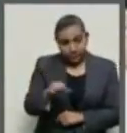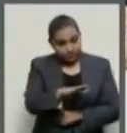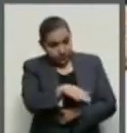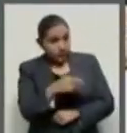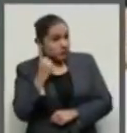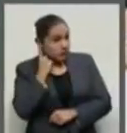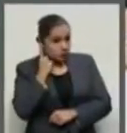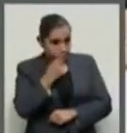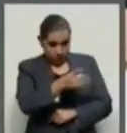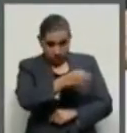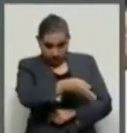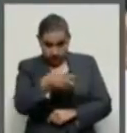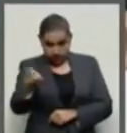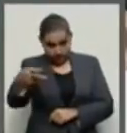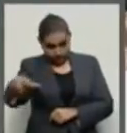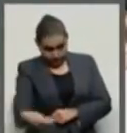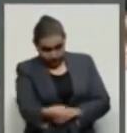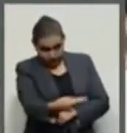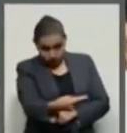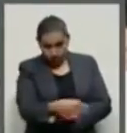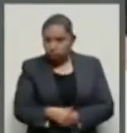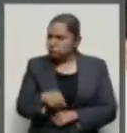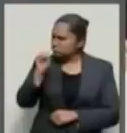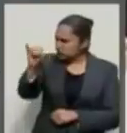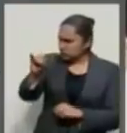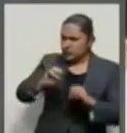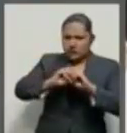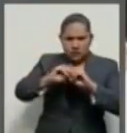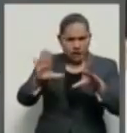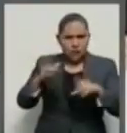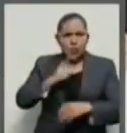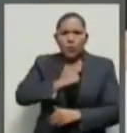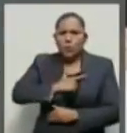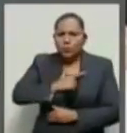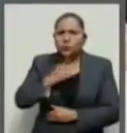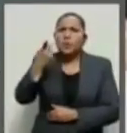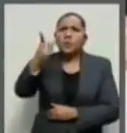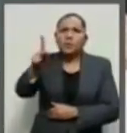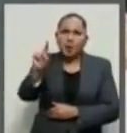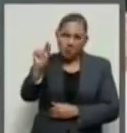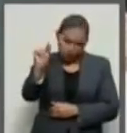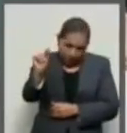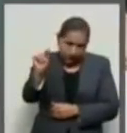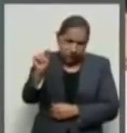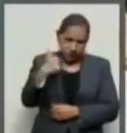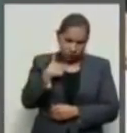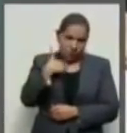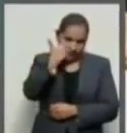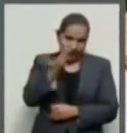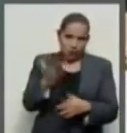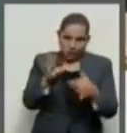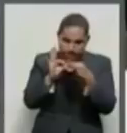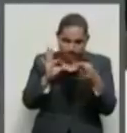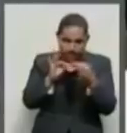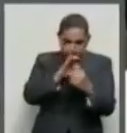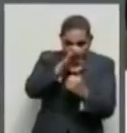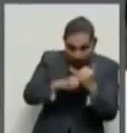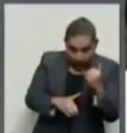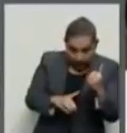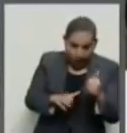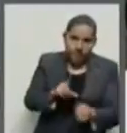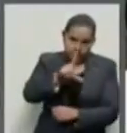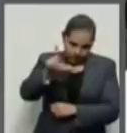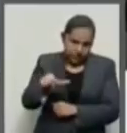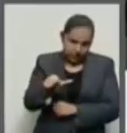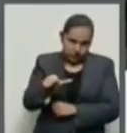una pregunta de la diputada Rojas? Sí, con mucho gusto, pero déjeme hacer mi intervención.